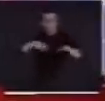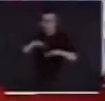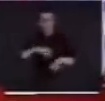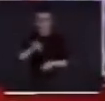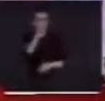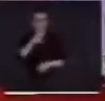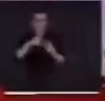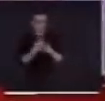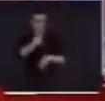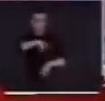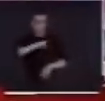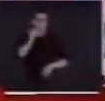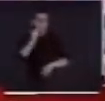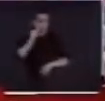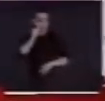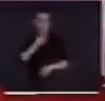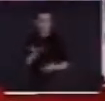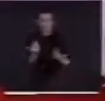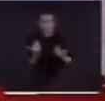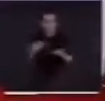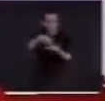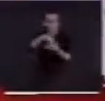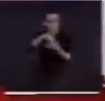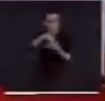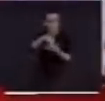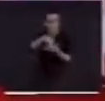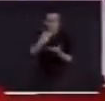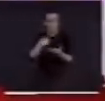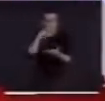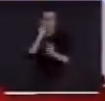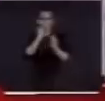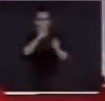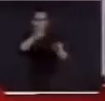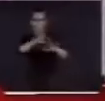sangara venga levántate que yo no te